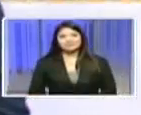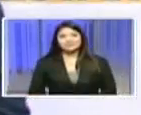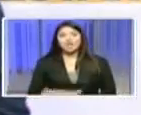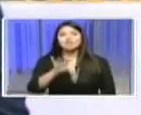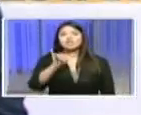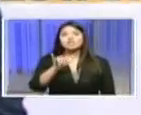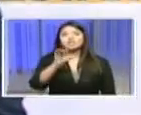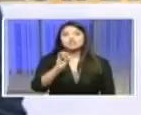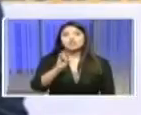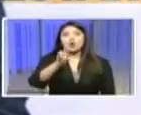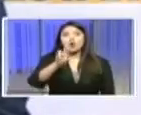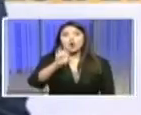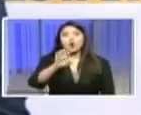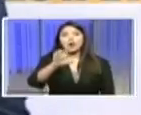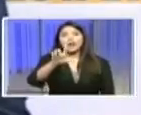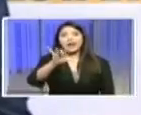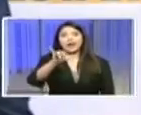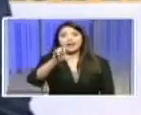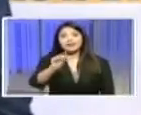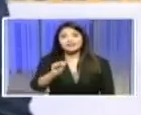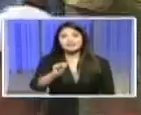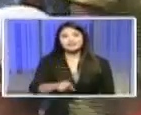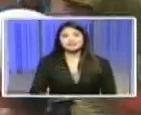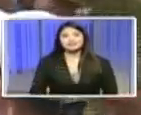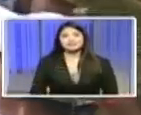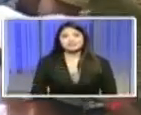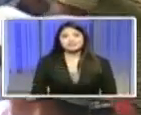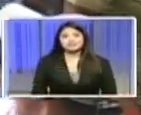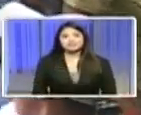Yoreli. Por allá.